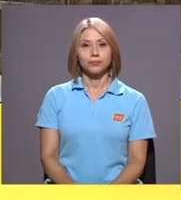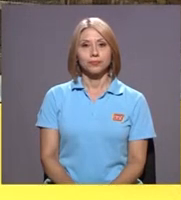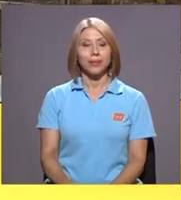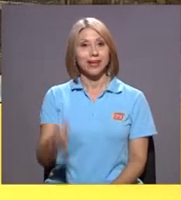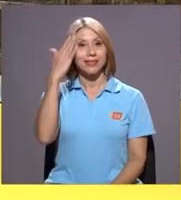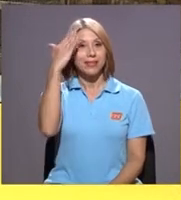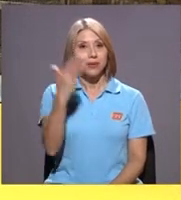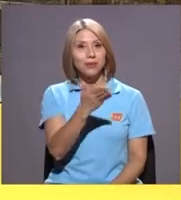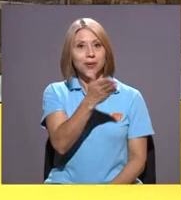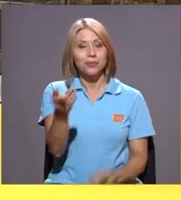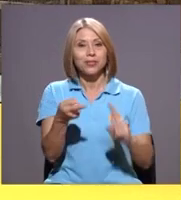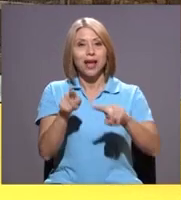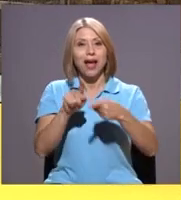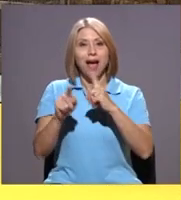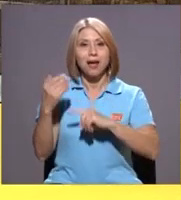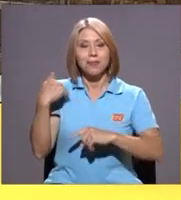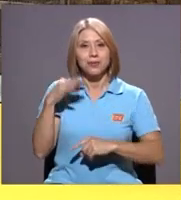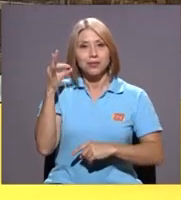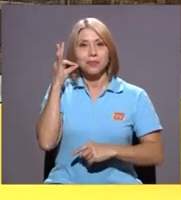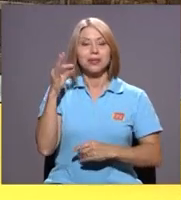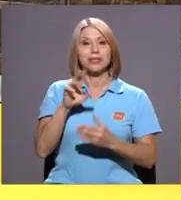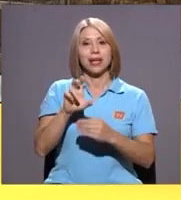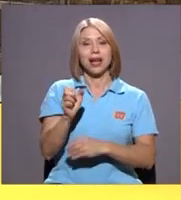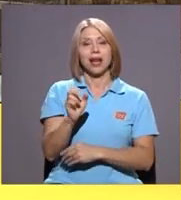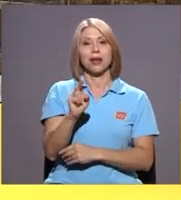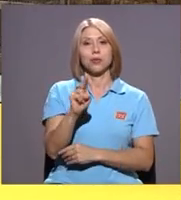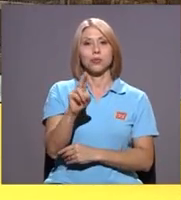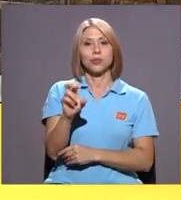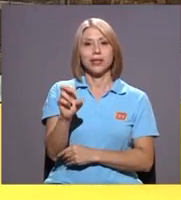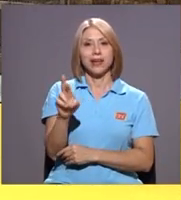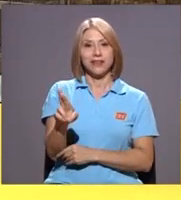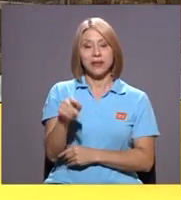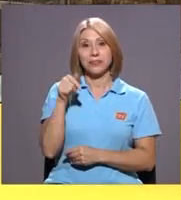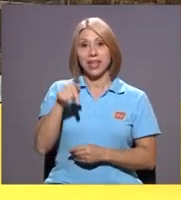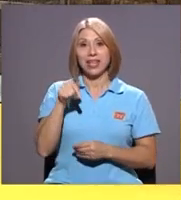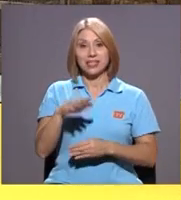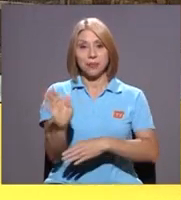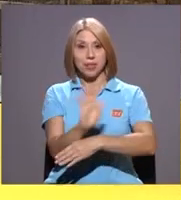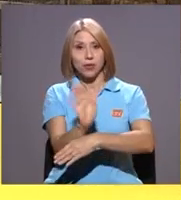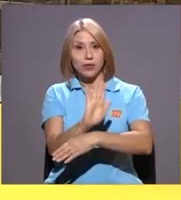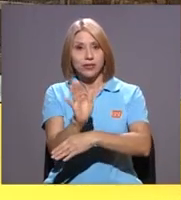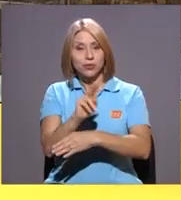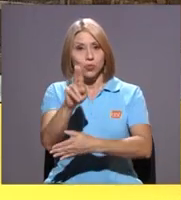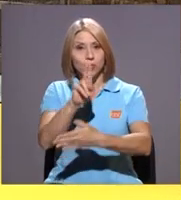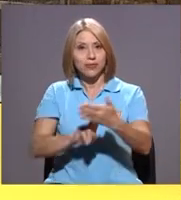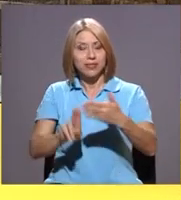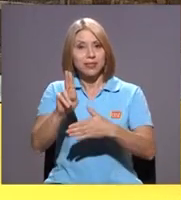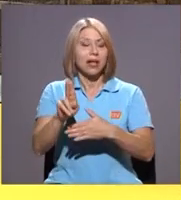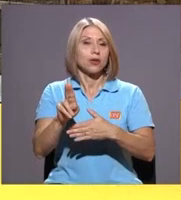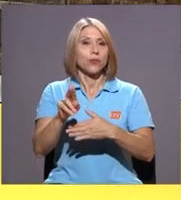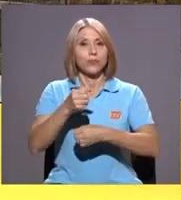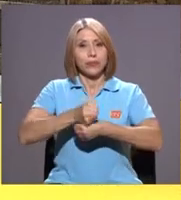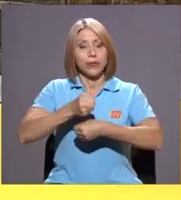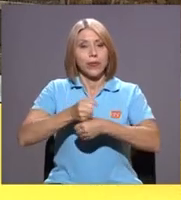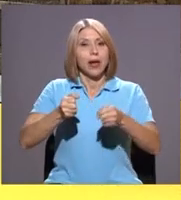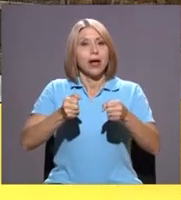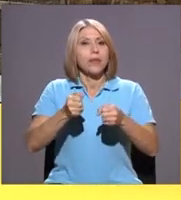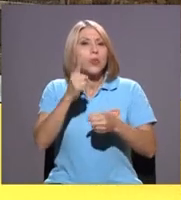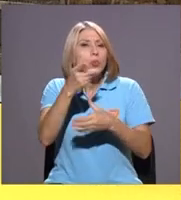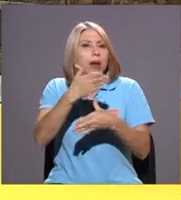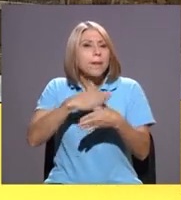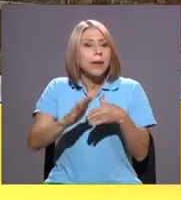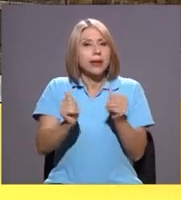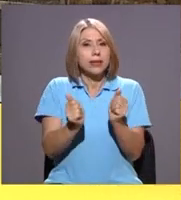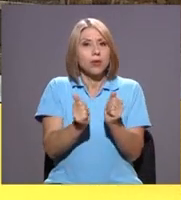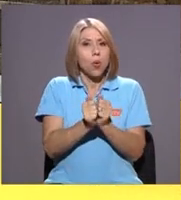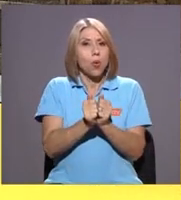Los saludamos, amigas y amigos de Canal UCR, este medio televisivo universitario que se paga parcialmente con